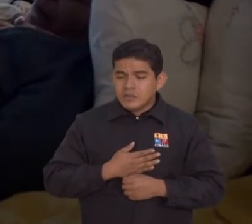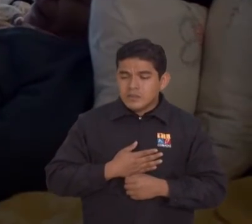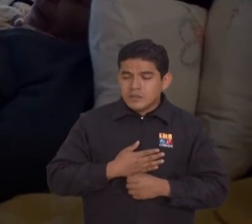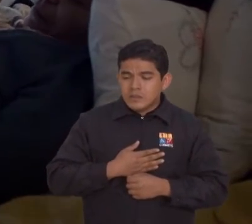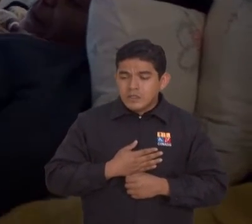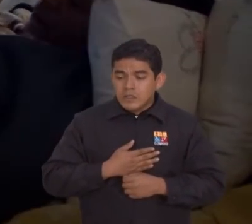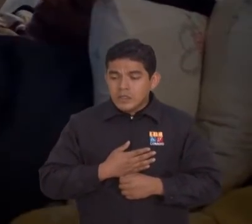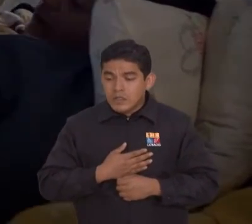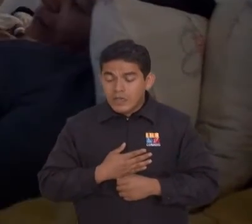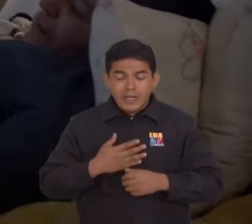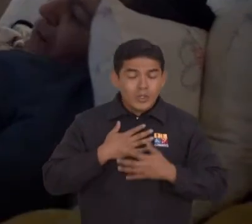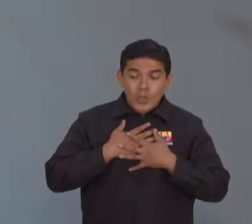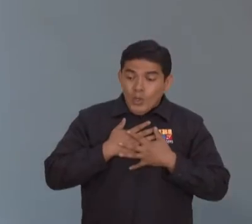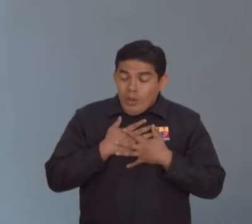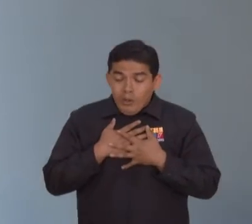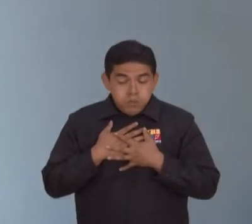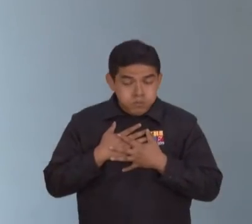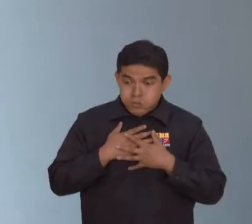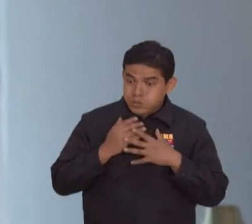Hijo de madre.